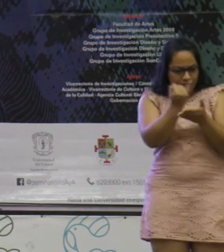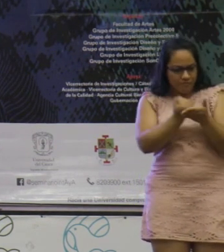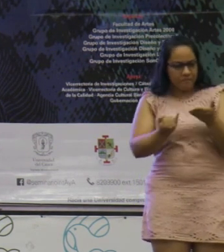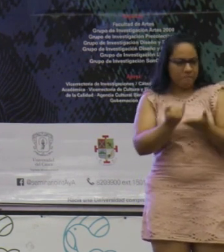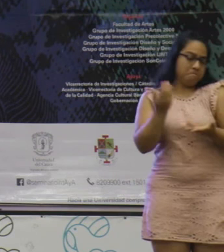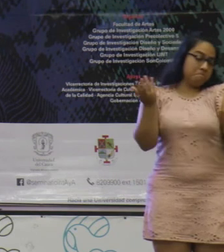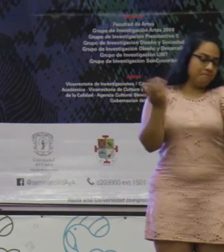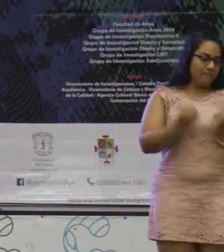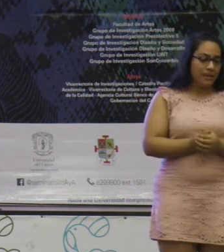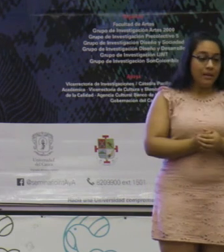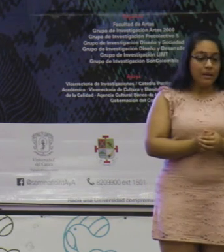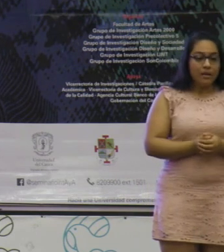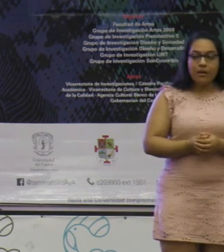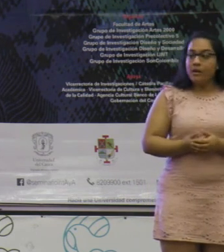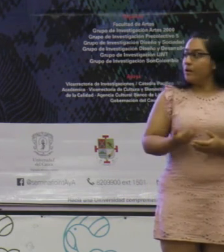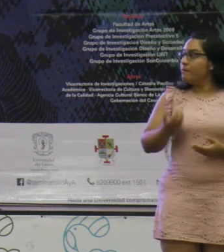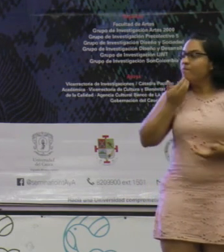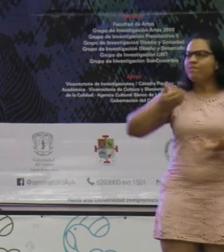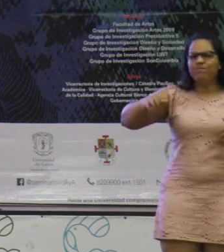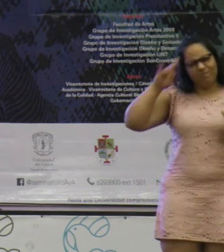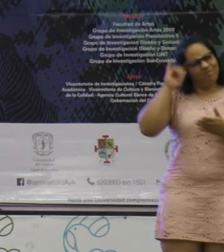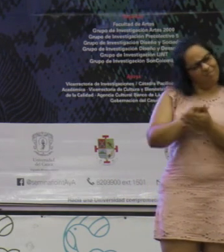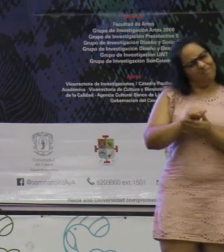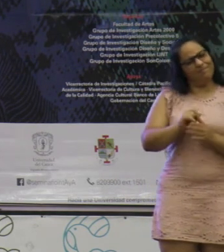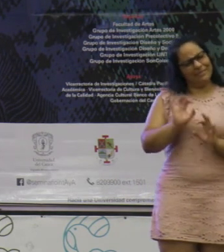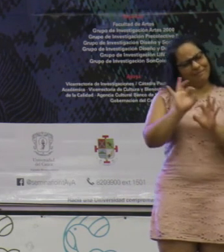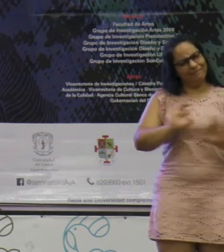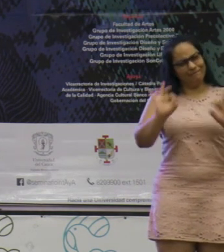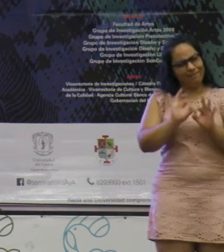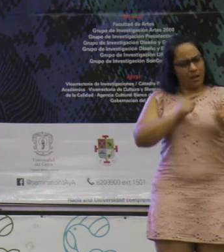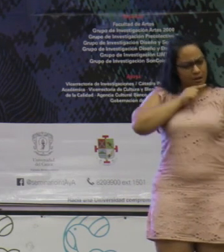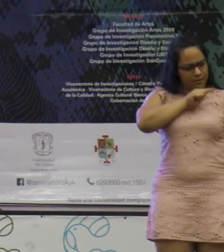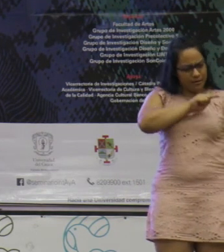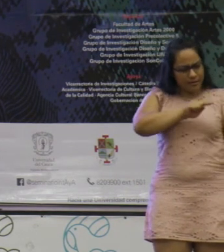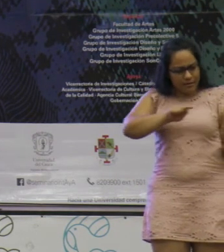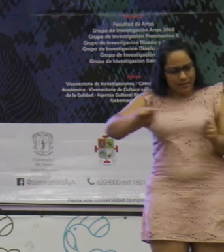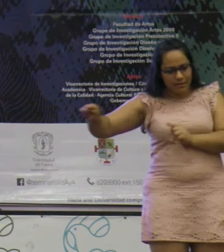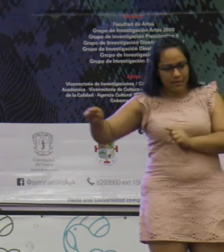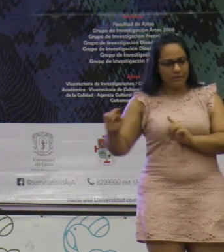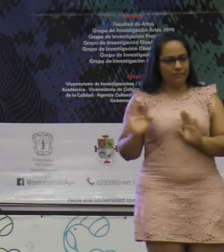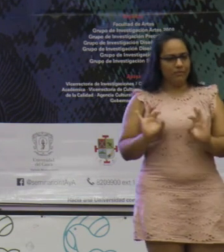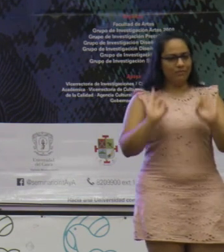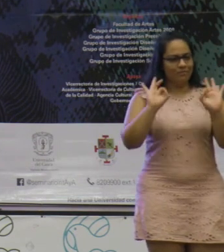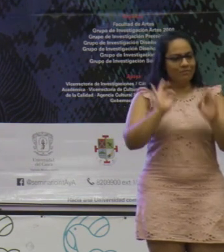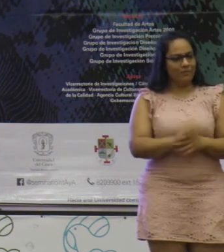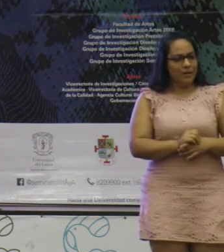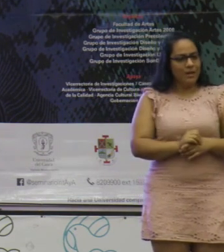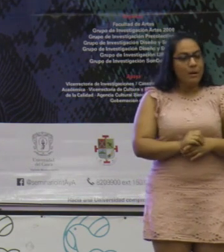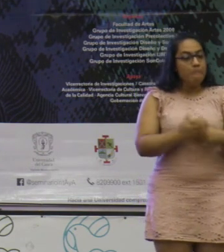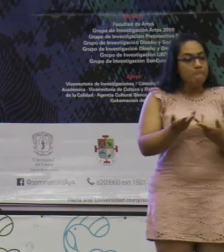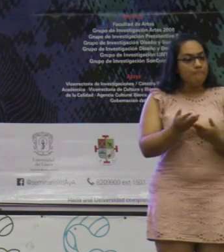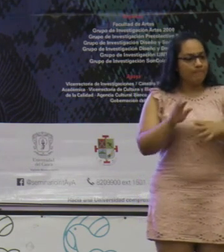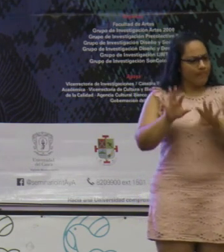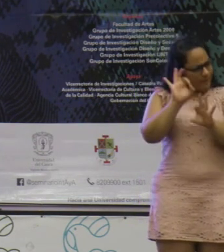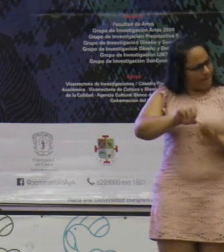de muchas maneras, de muchísimas maneras. Mejor dicho, creo que hay que ser coherentes con el deseo de mantenerse voyeur. ¿Sí me entiendes? O sea, debe haber ahí